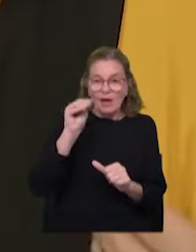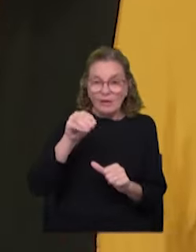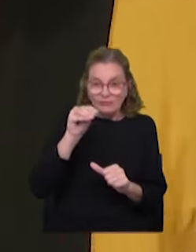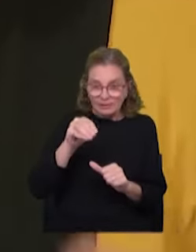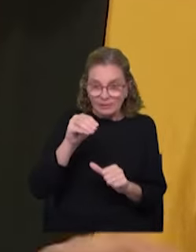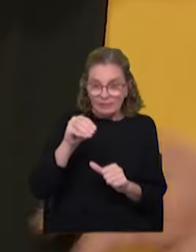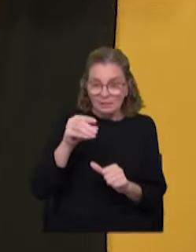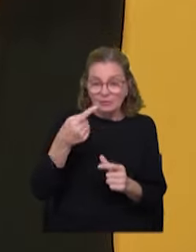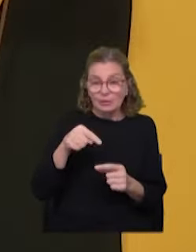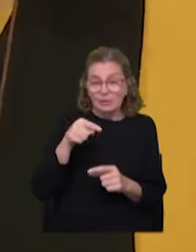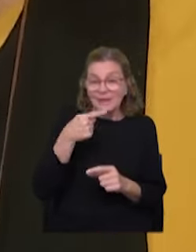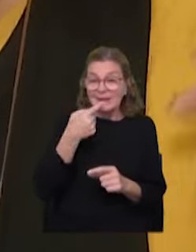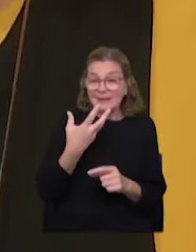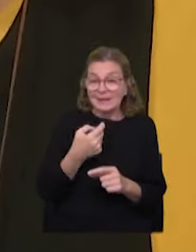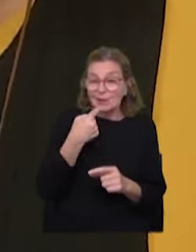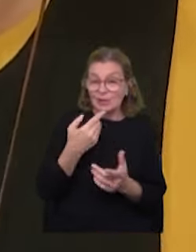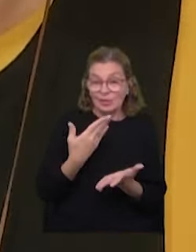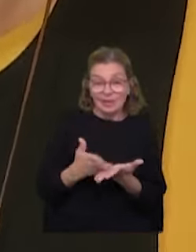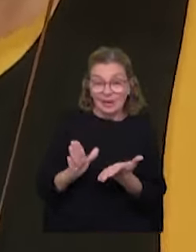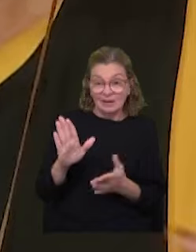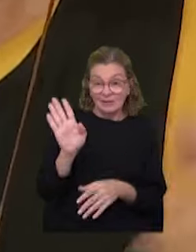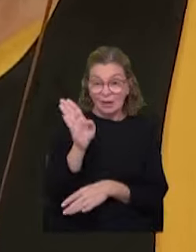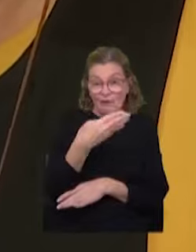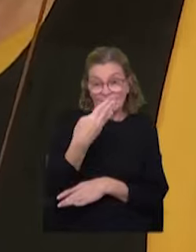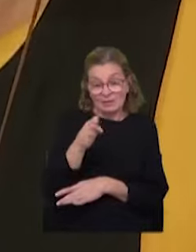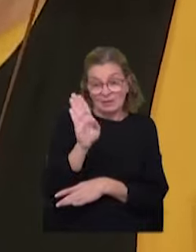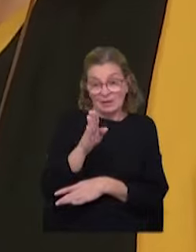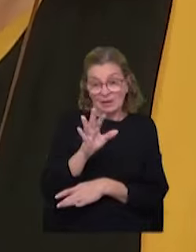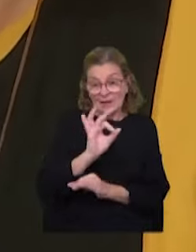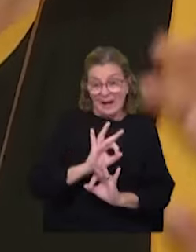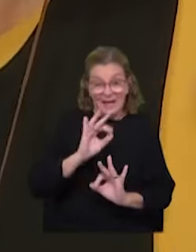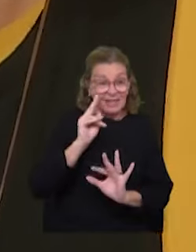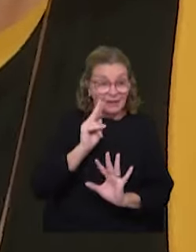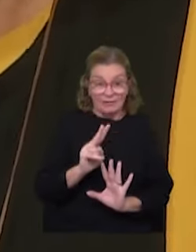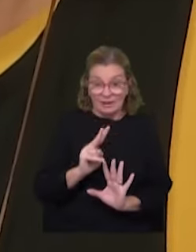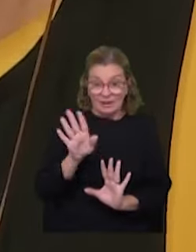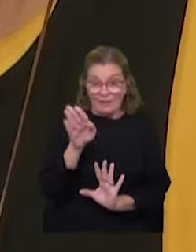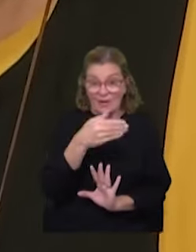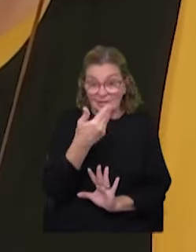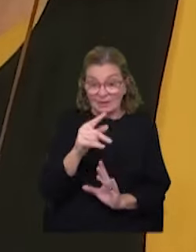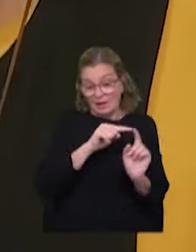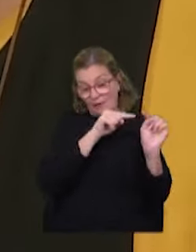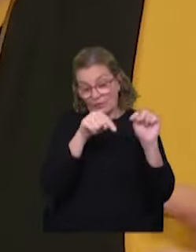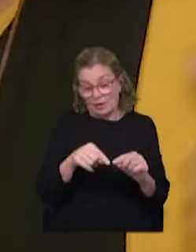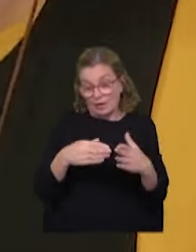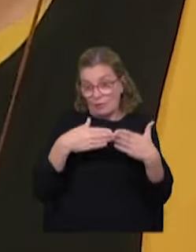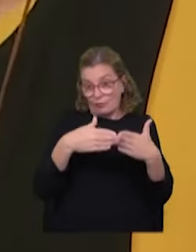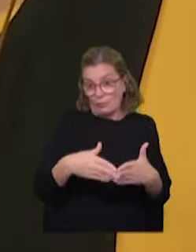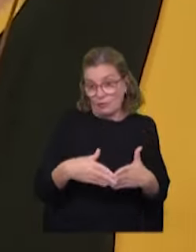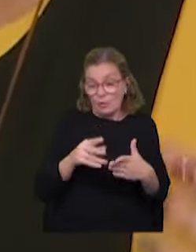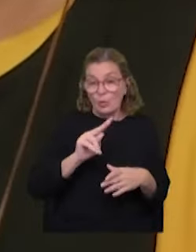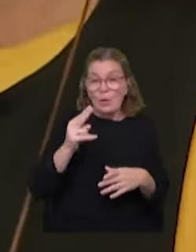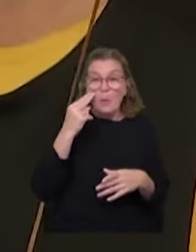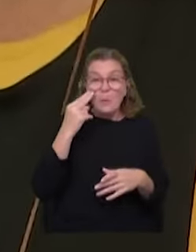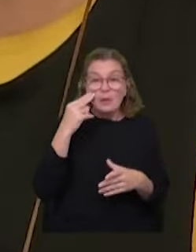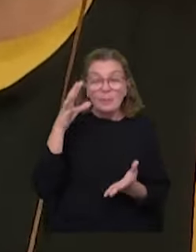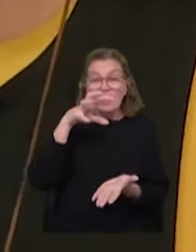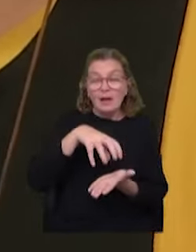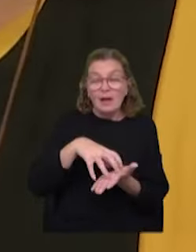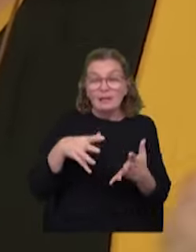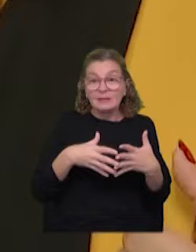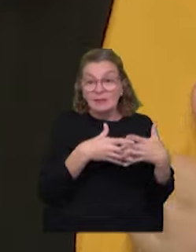esto por eso quiero descartar el tema de la bandera digo no tiene nada que ver qué tipo de bandera trae el buque no es un problema de la Embajada de